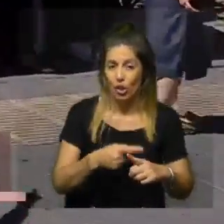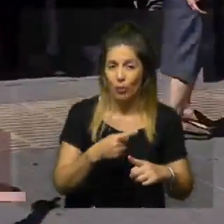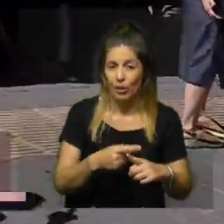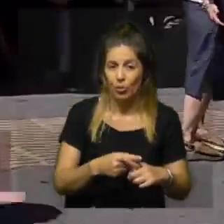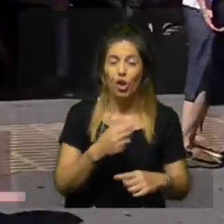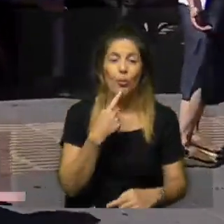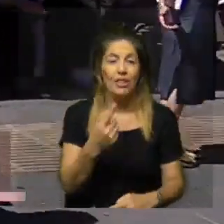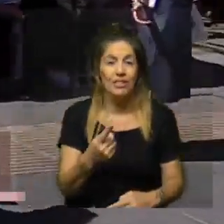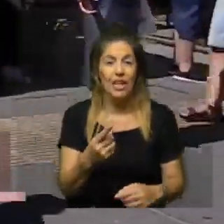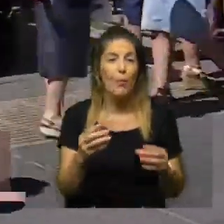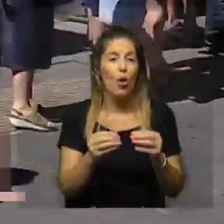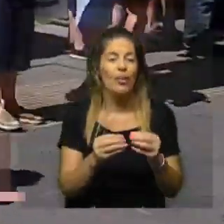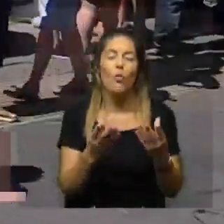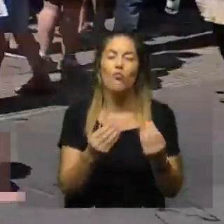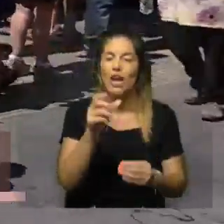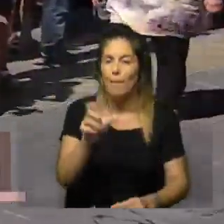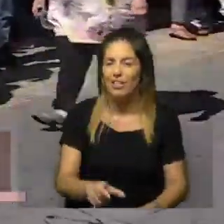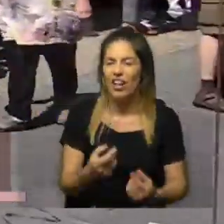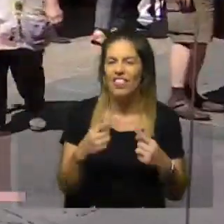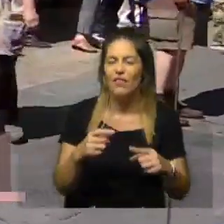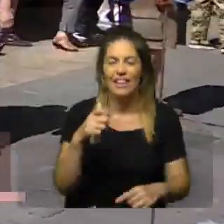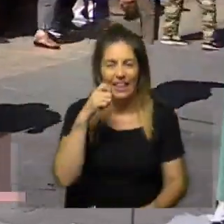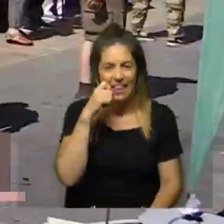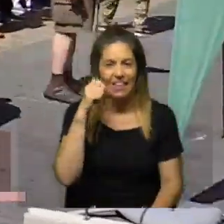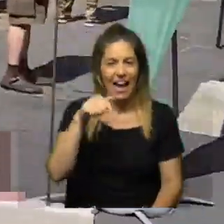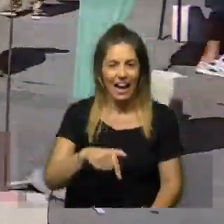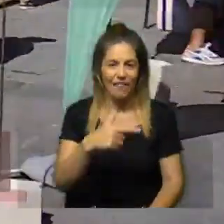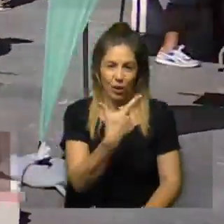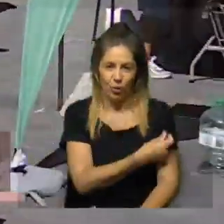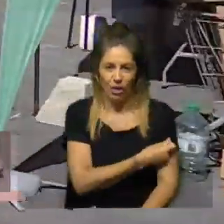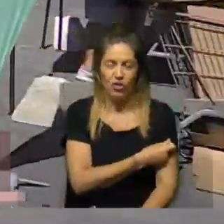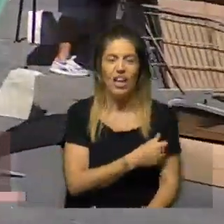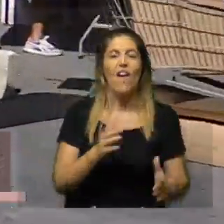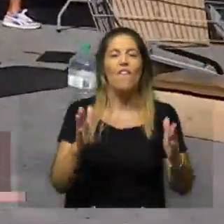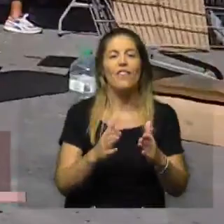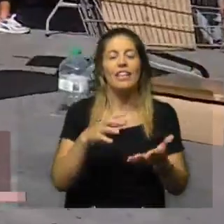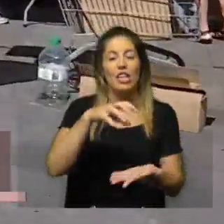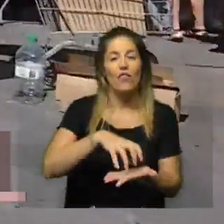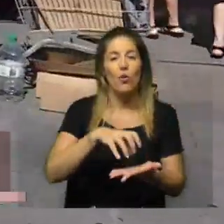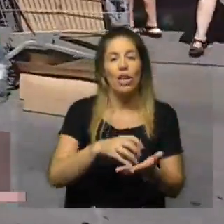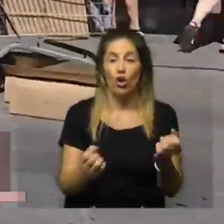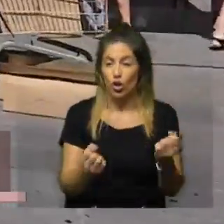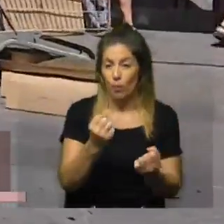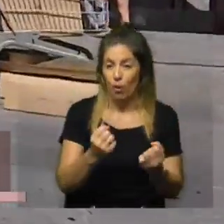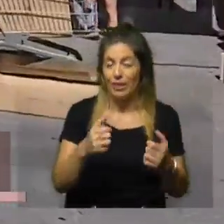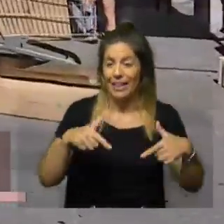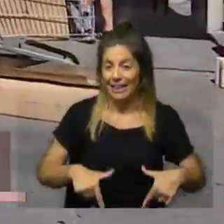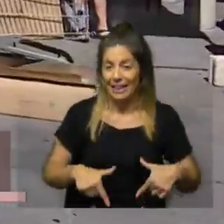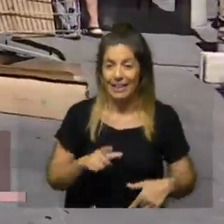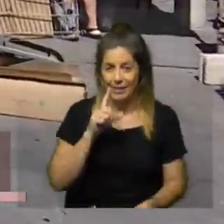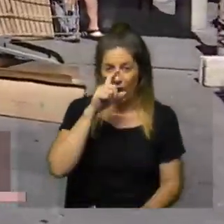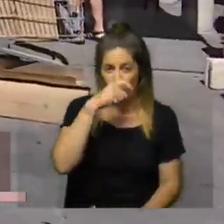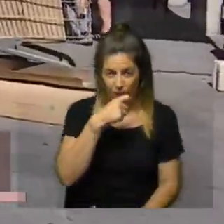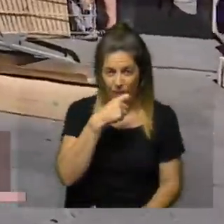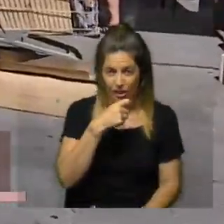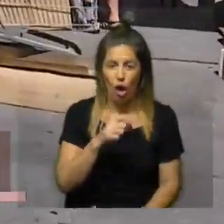compañeros, muchas personas de distintas edades aquí vacunándose frente a este vacunatorio móvil de la Intendencia de